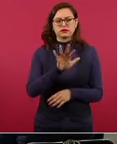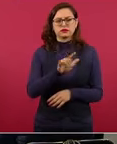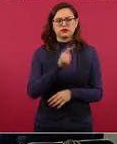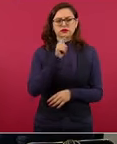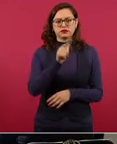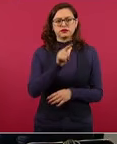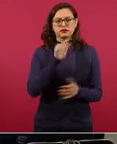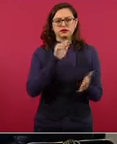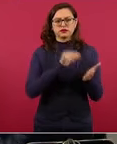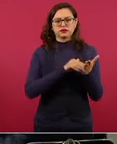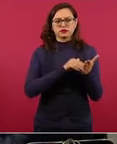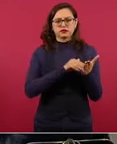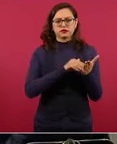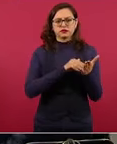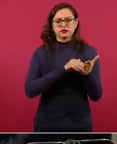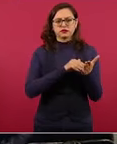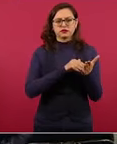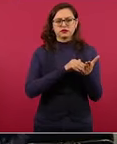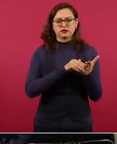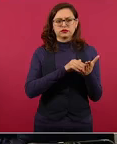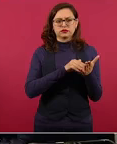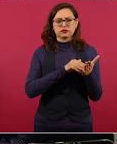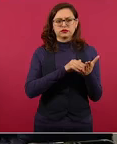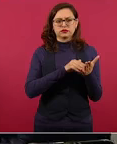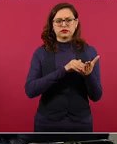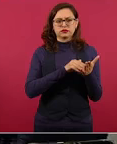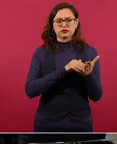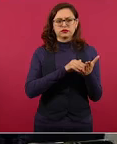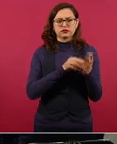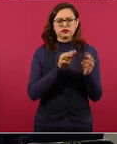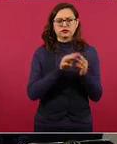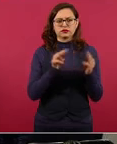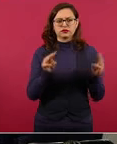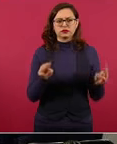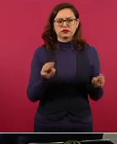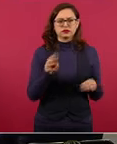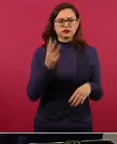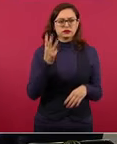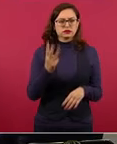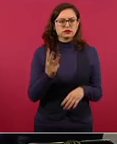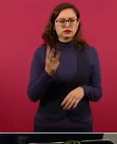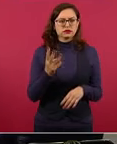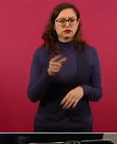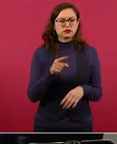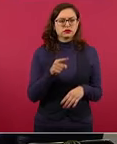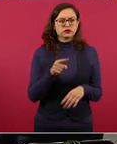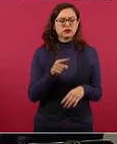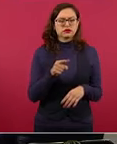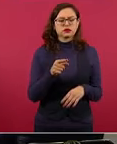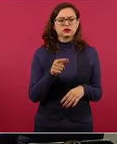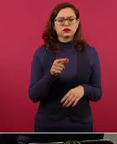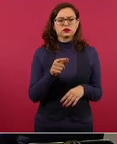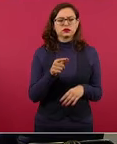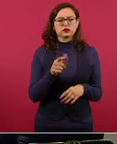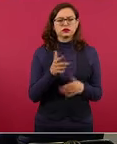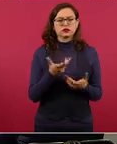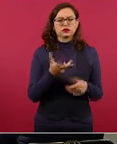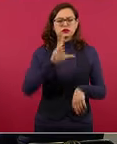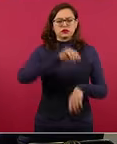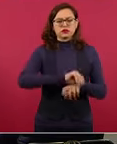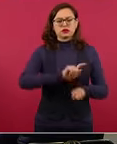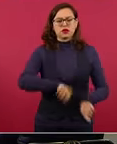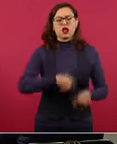4 millones 457 mil metros cúbicos esta concesión se dio en el